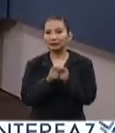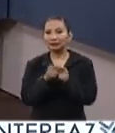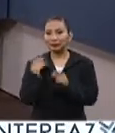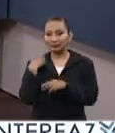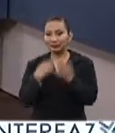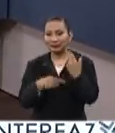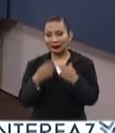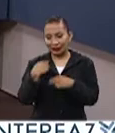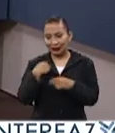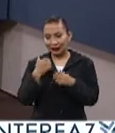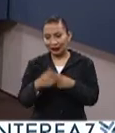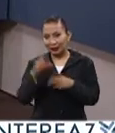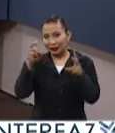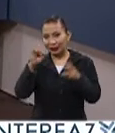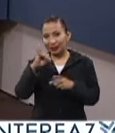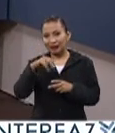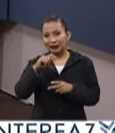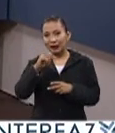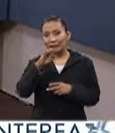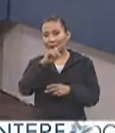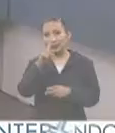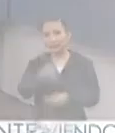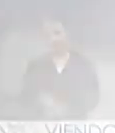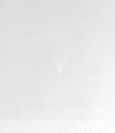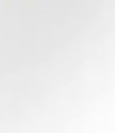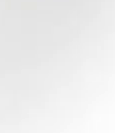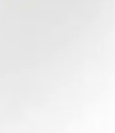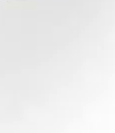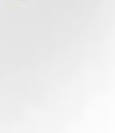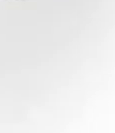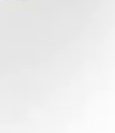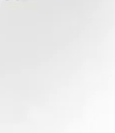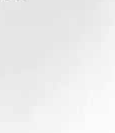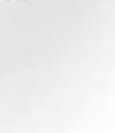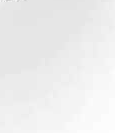pausa. No se vayan, tenemos muchos más temas en Interfaz.